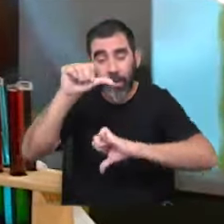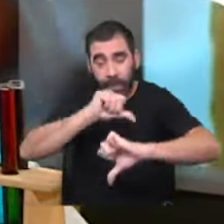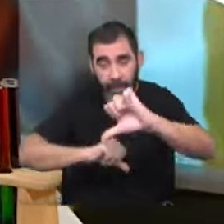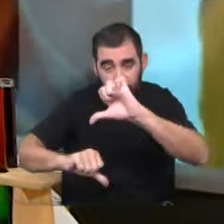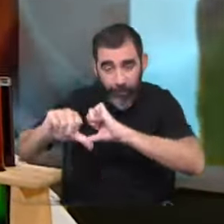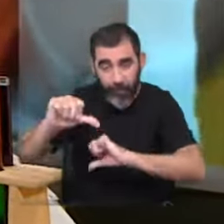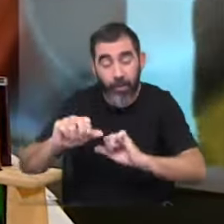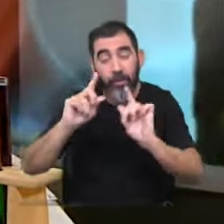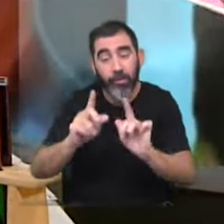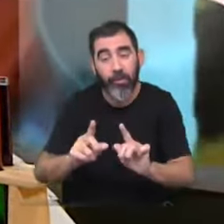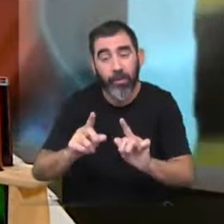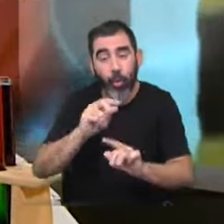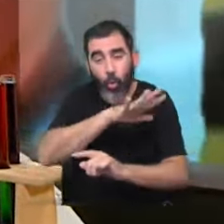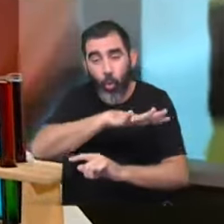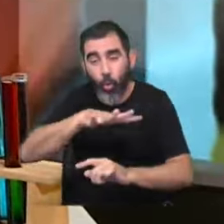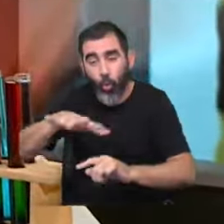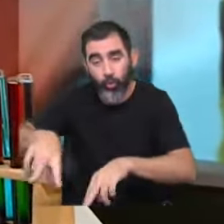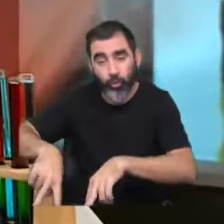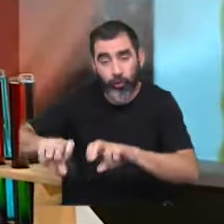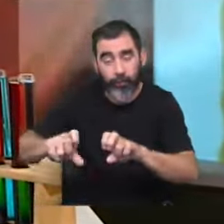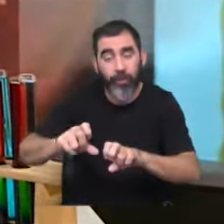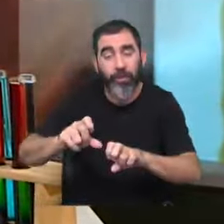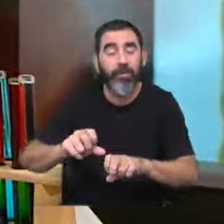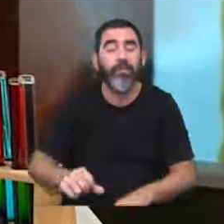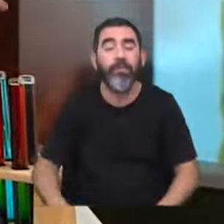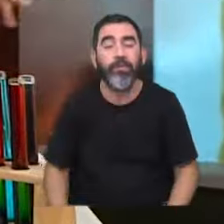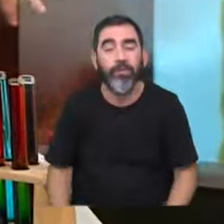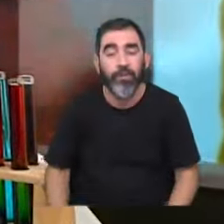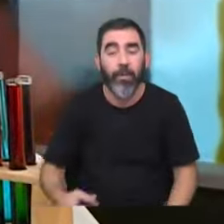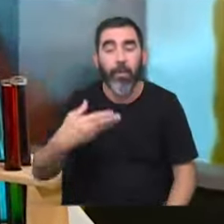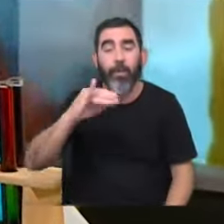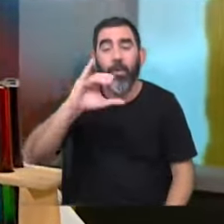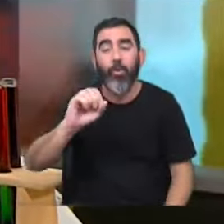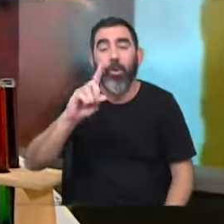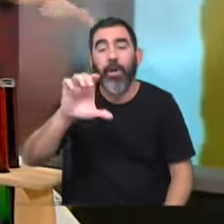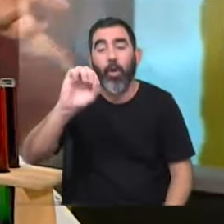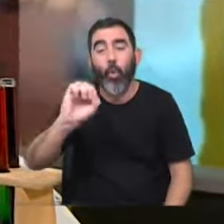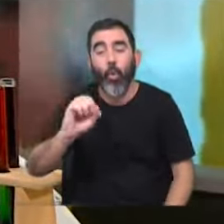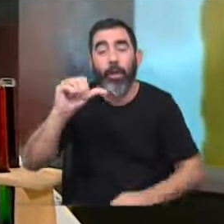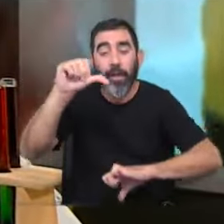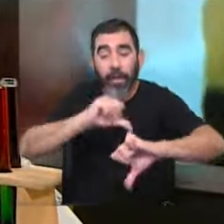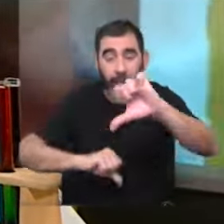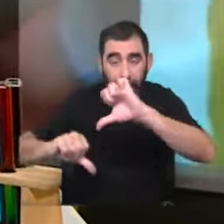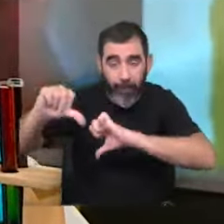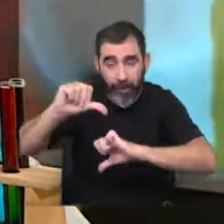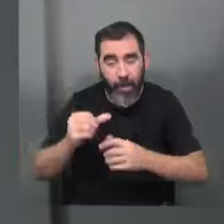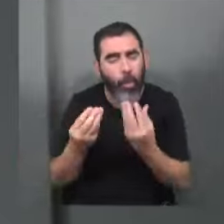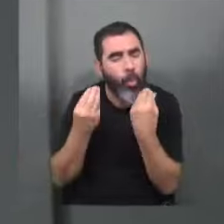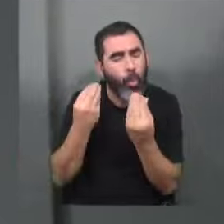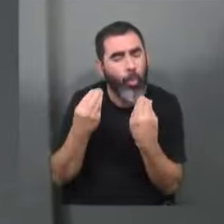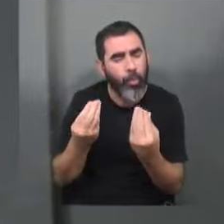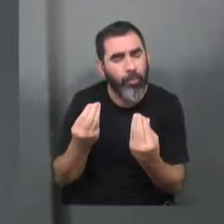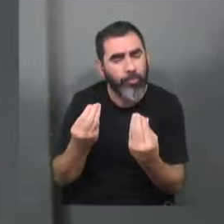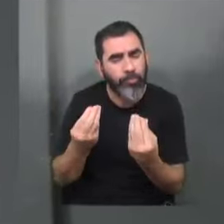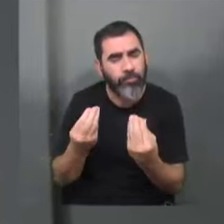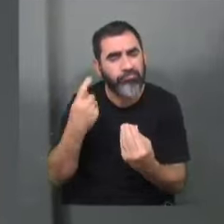orientada, decíamos, a la oceanografía, a la biogeoquímica. A la biogeoquímica marina, Antártica, exacto, específicamente. ¿Cómo